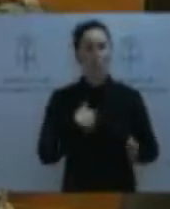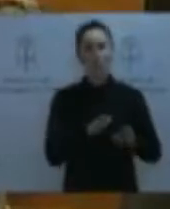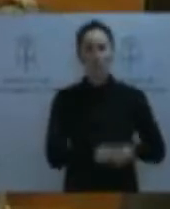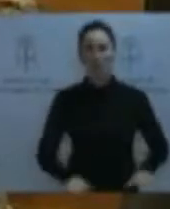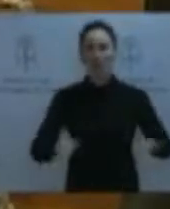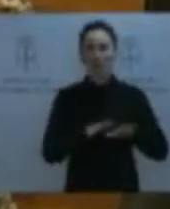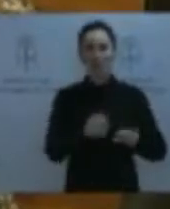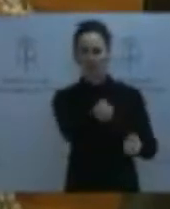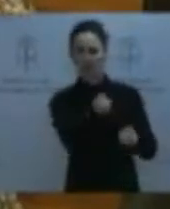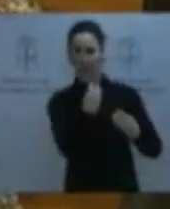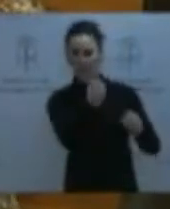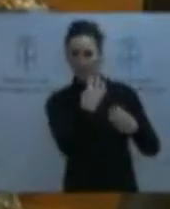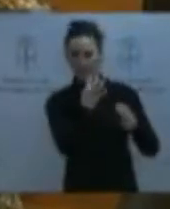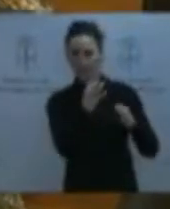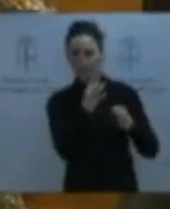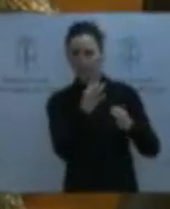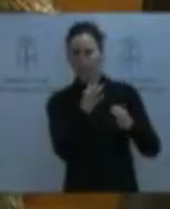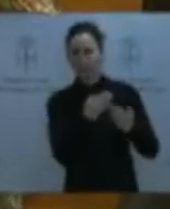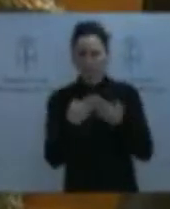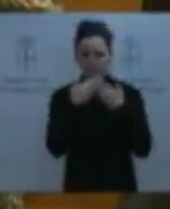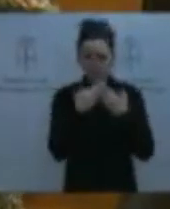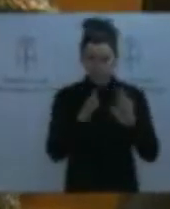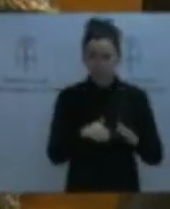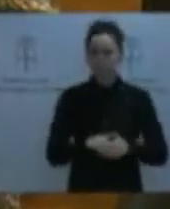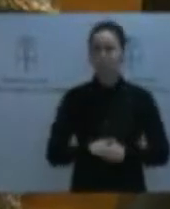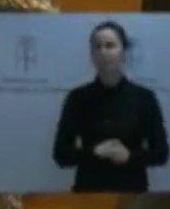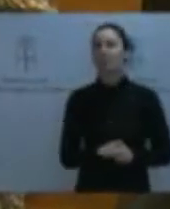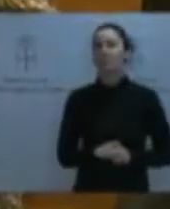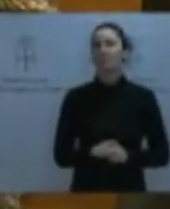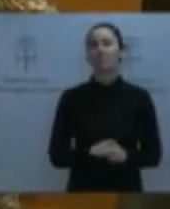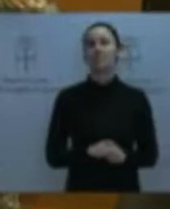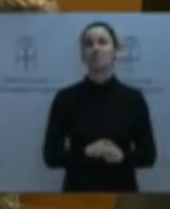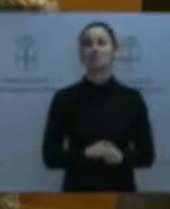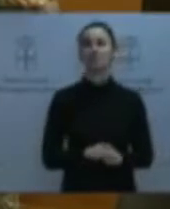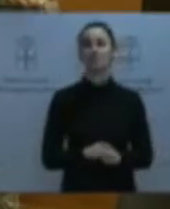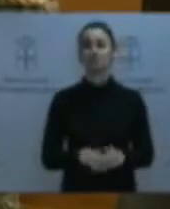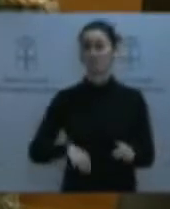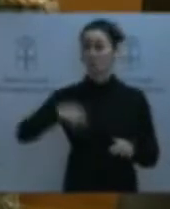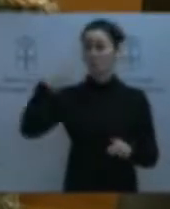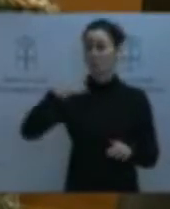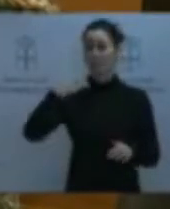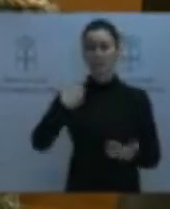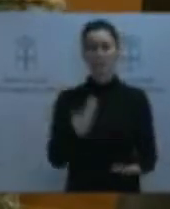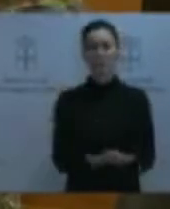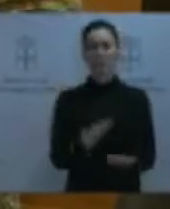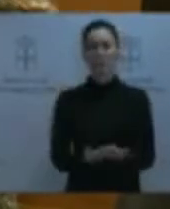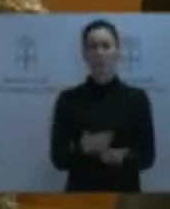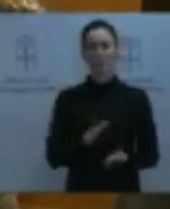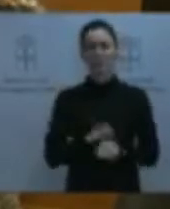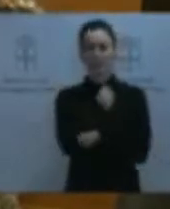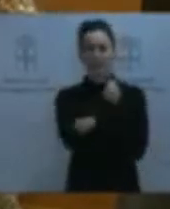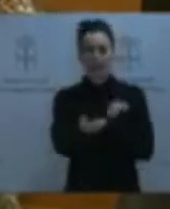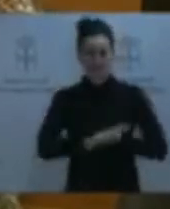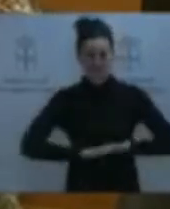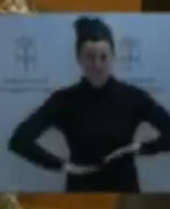pero realmente la única certificación que garantiza que la explotación está